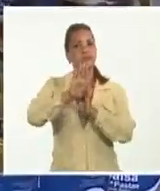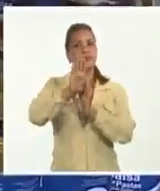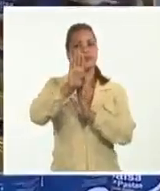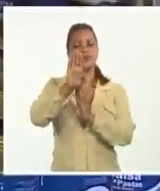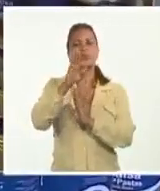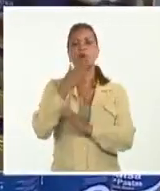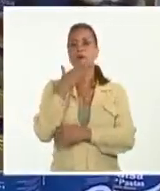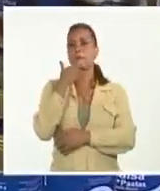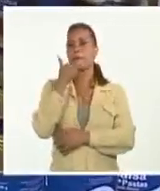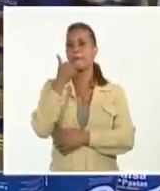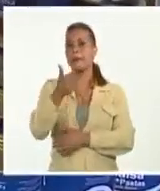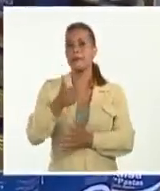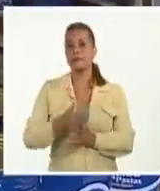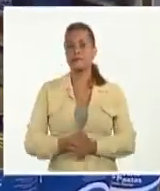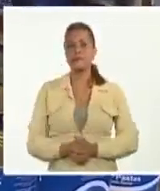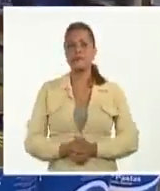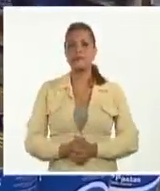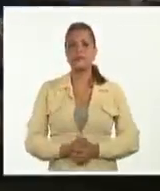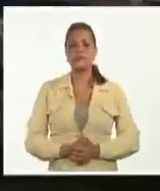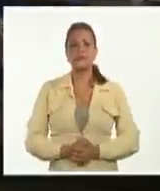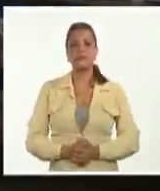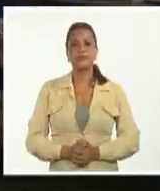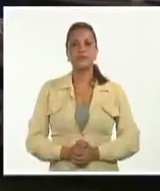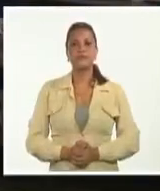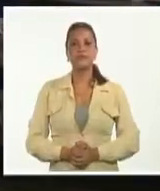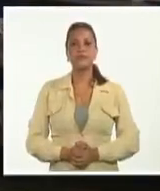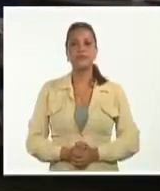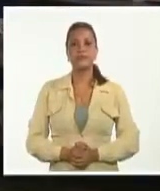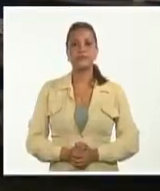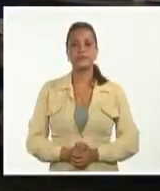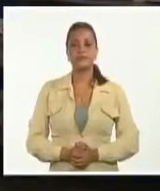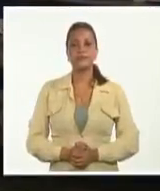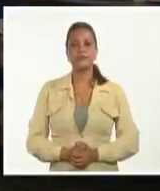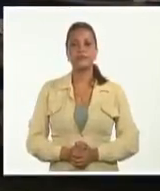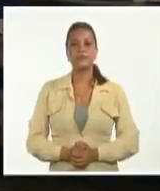ha dignado peso al sistema informativo de la televisión cubana